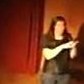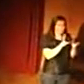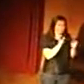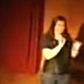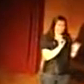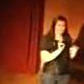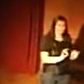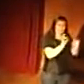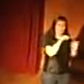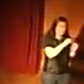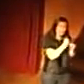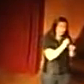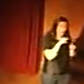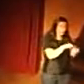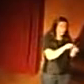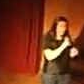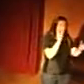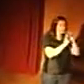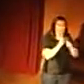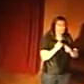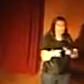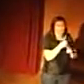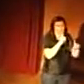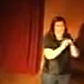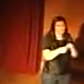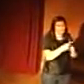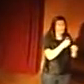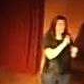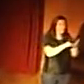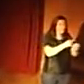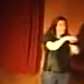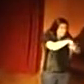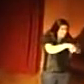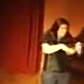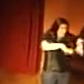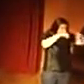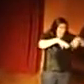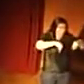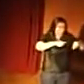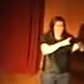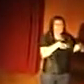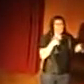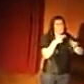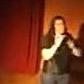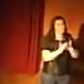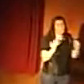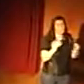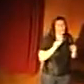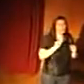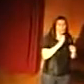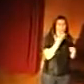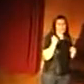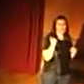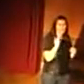vistas de perspectivas de arquitecturas interiores en la que en lo en las que sobre todo lo que quieren demostrar es su destreza en el